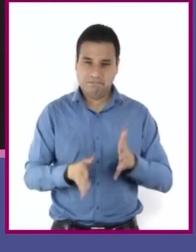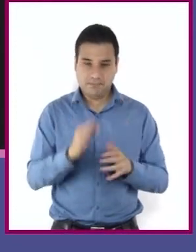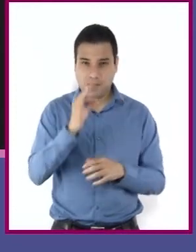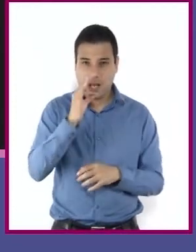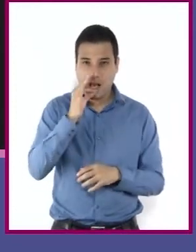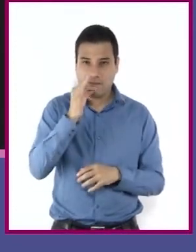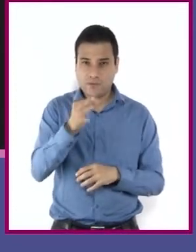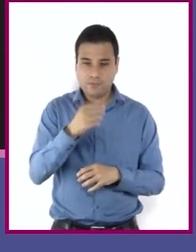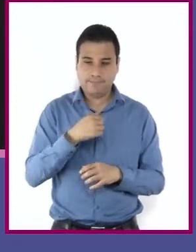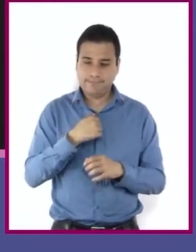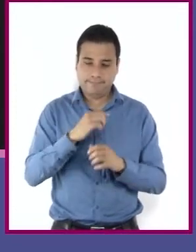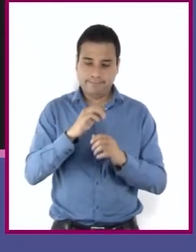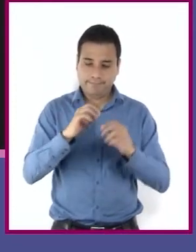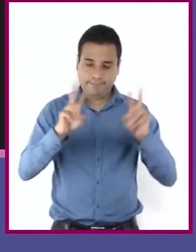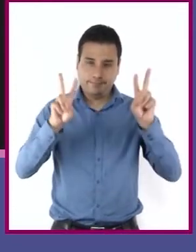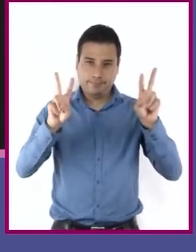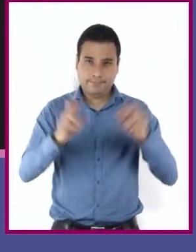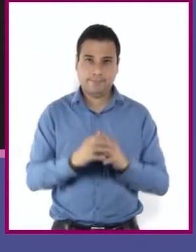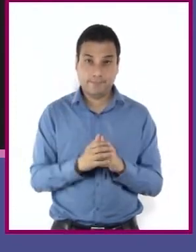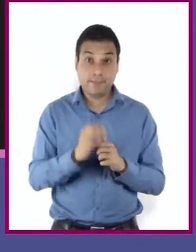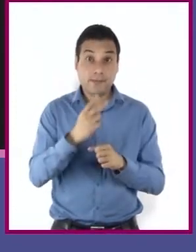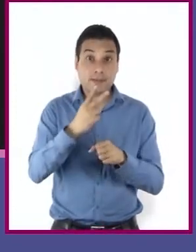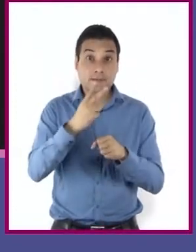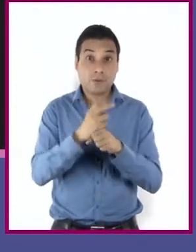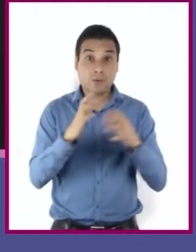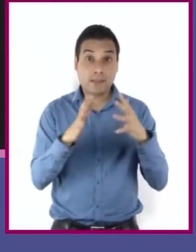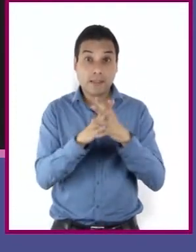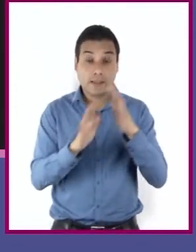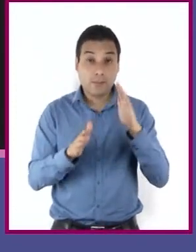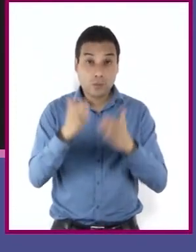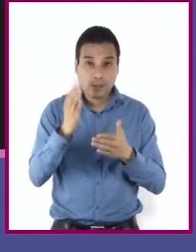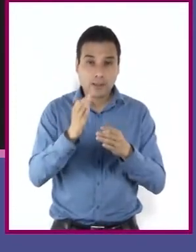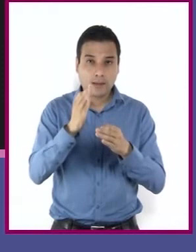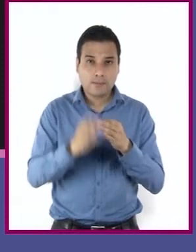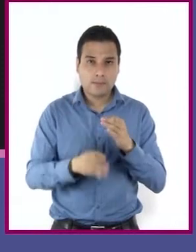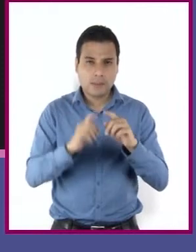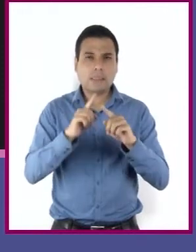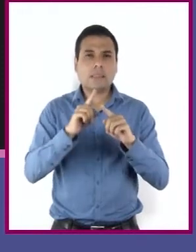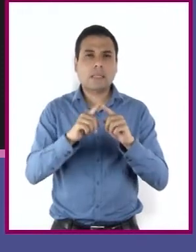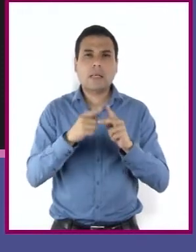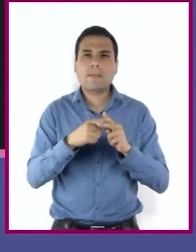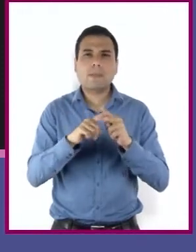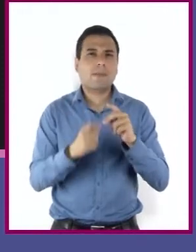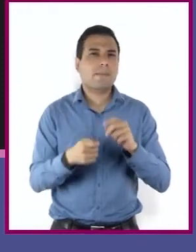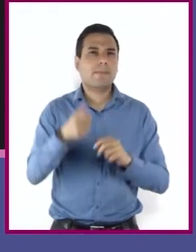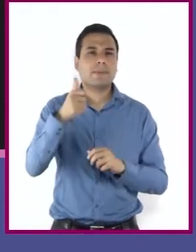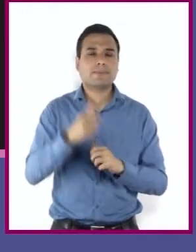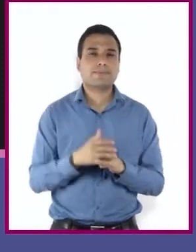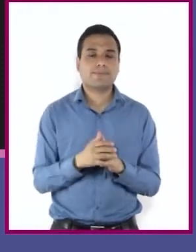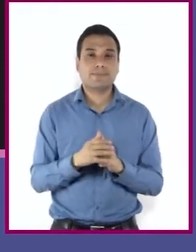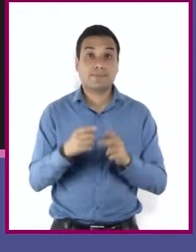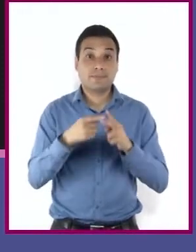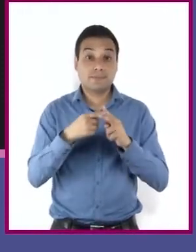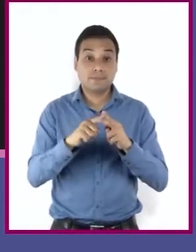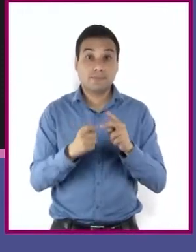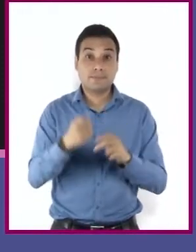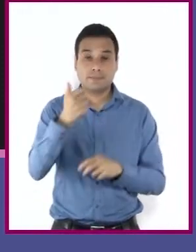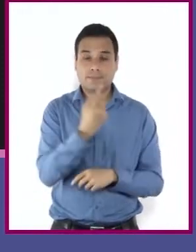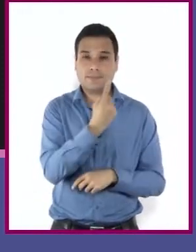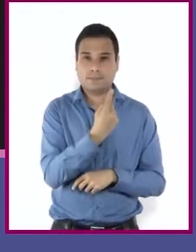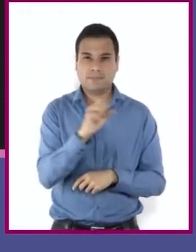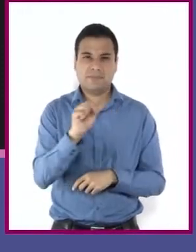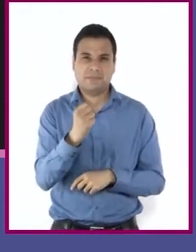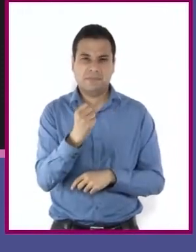y finaliza la Segunda Guerra Mundial. ¿Quién la causó? El comienzo fue el 1 de septiembre